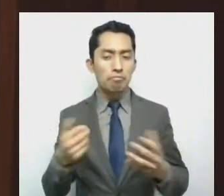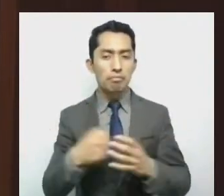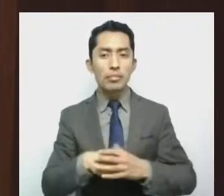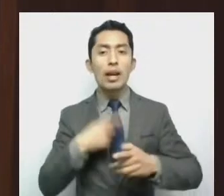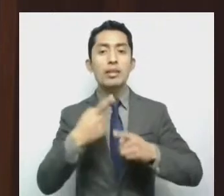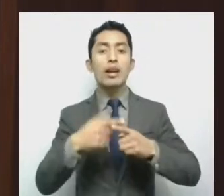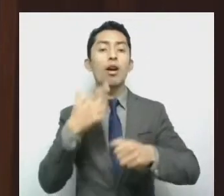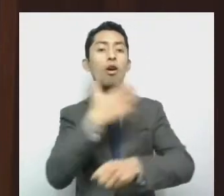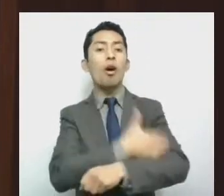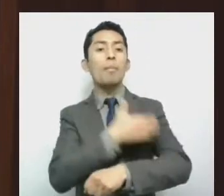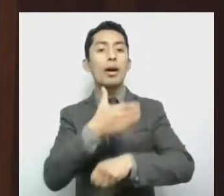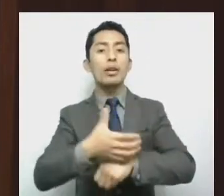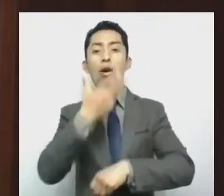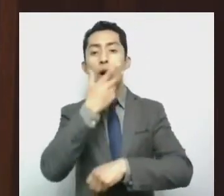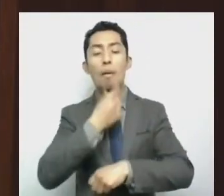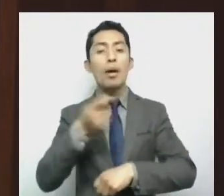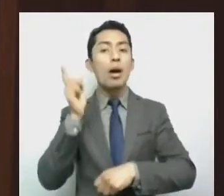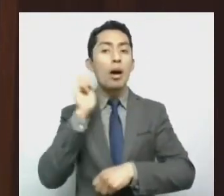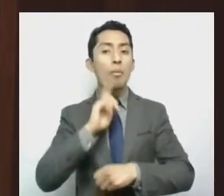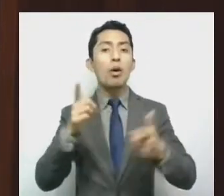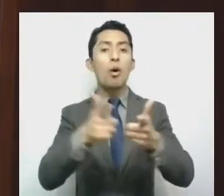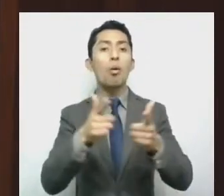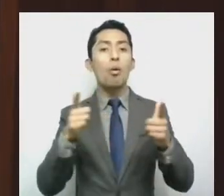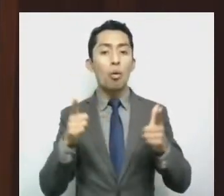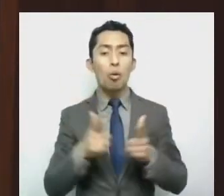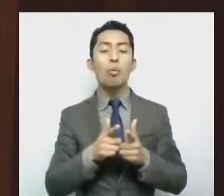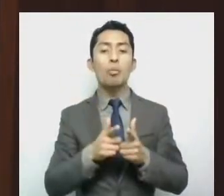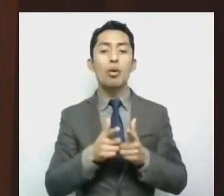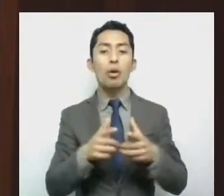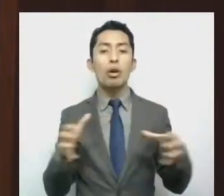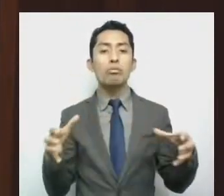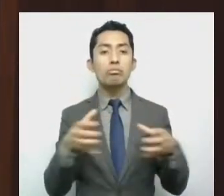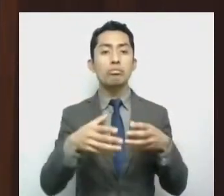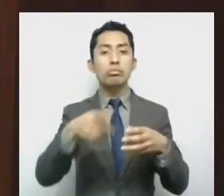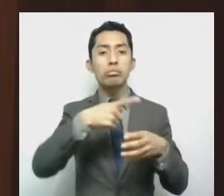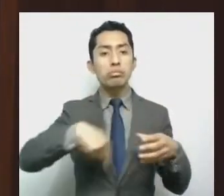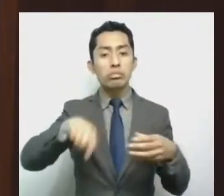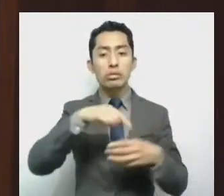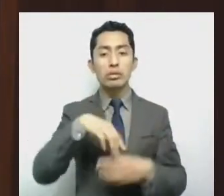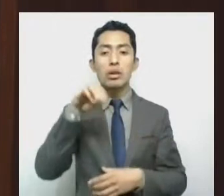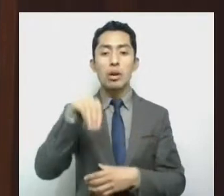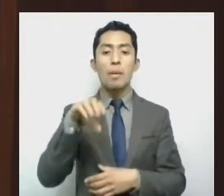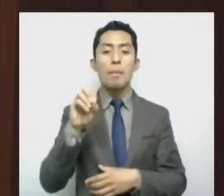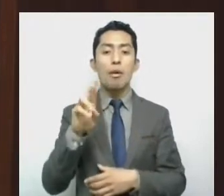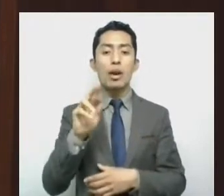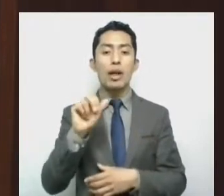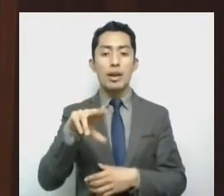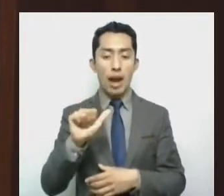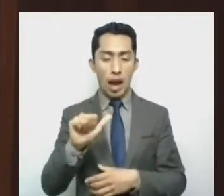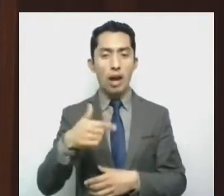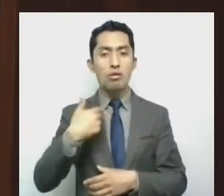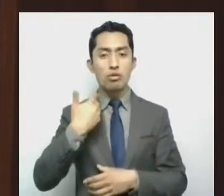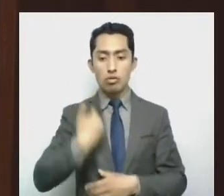compañeras y compañeros del Grupo Parlamentario de Morena, que me honro en coordinar.